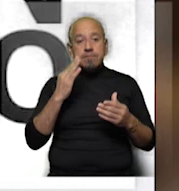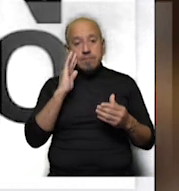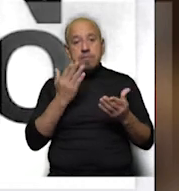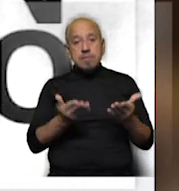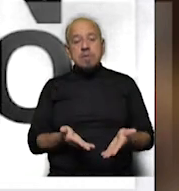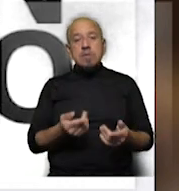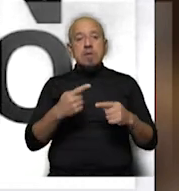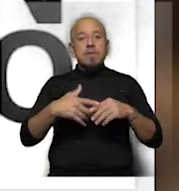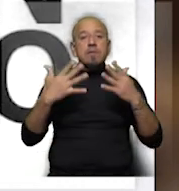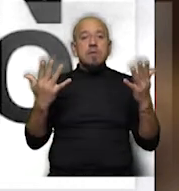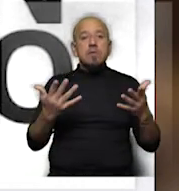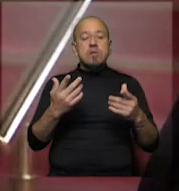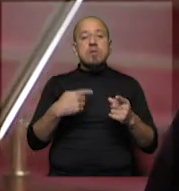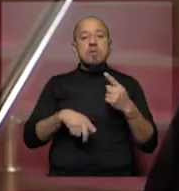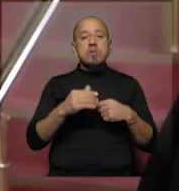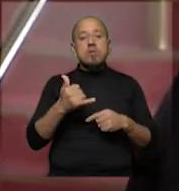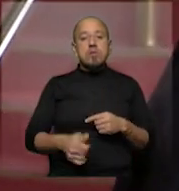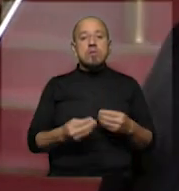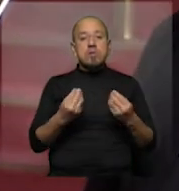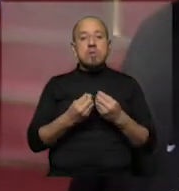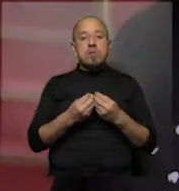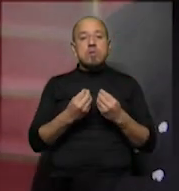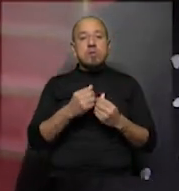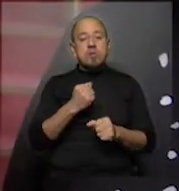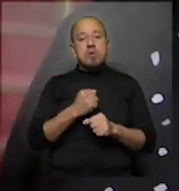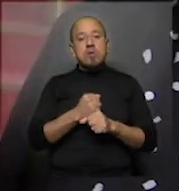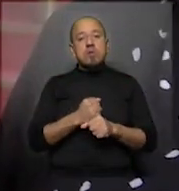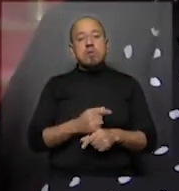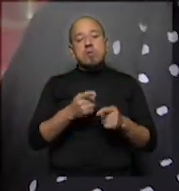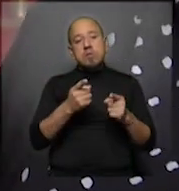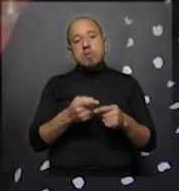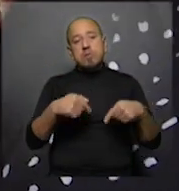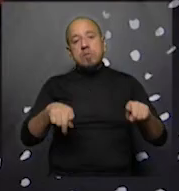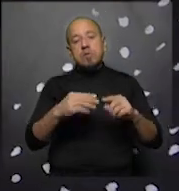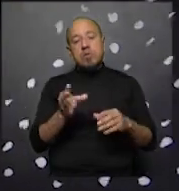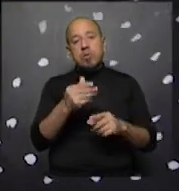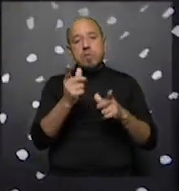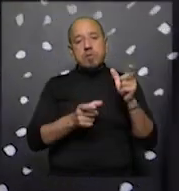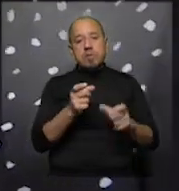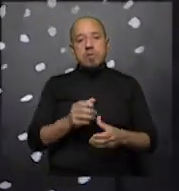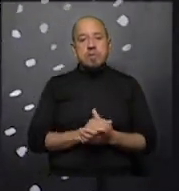arrime al festival, que está buenísimo, sí. Y que tiene mucho laburo arriba, sí. De tu parte y de todas las personas, sí,